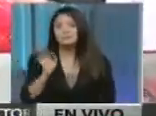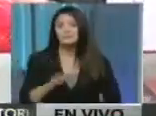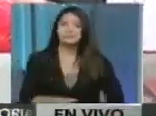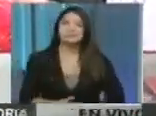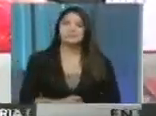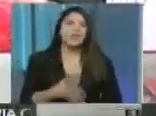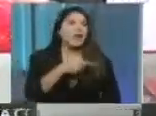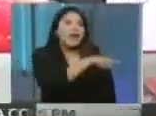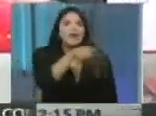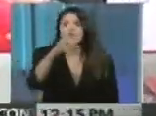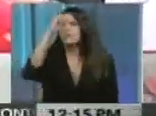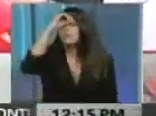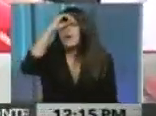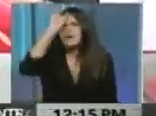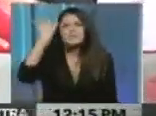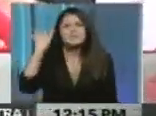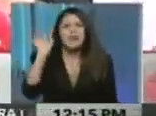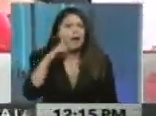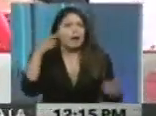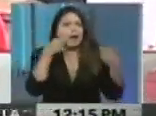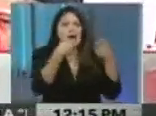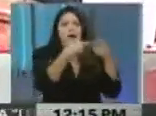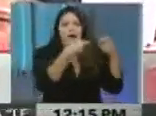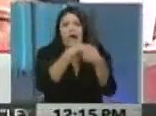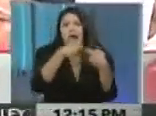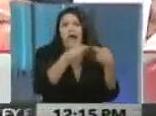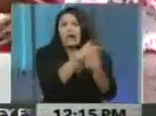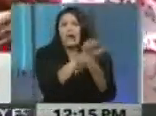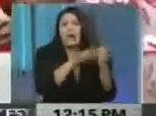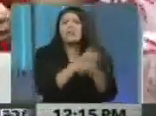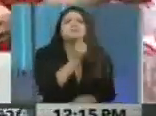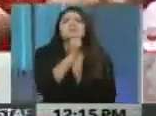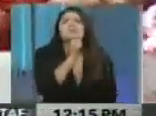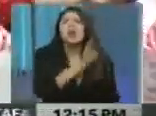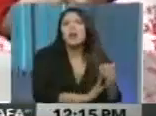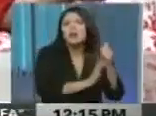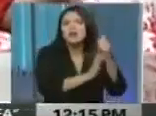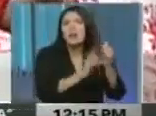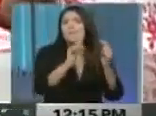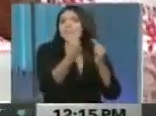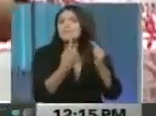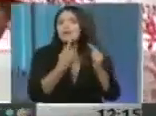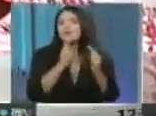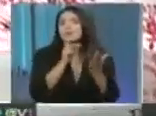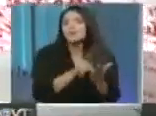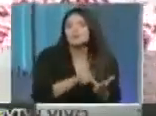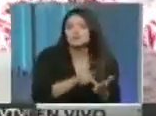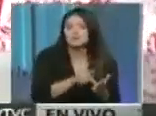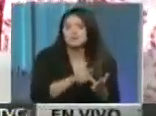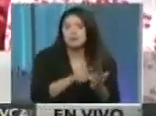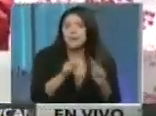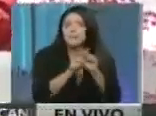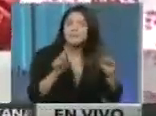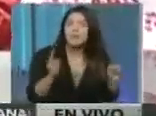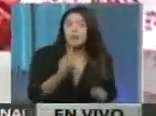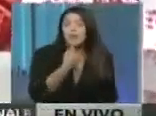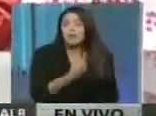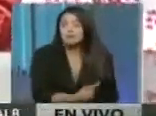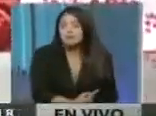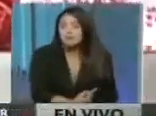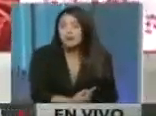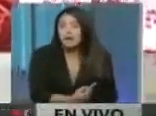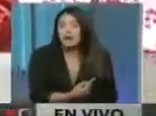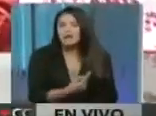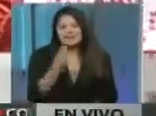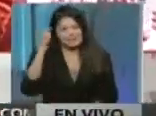No sabían, peleándose entre ellos a ver quién era el que picaba adelante. Decían que era